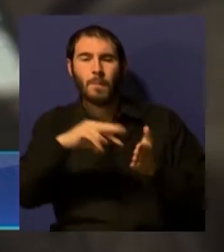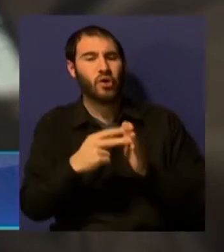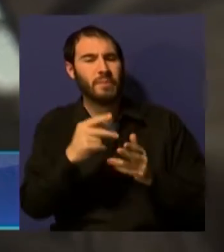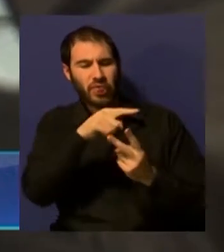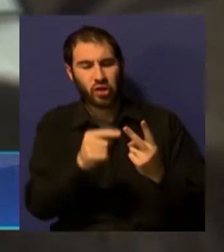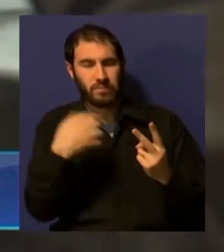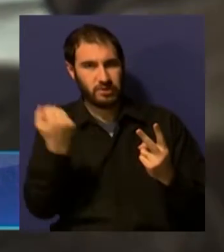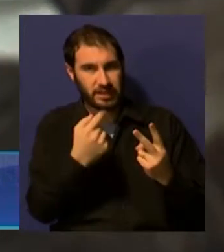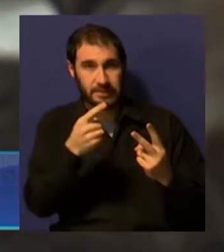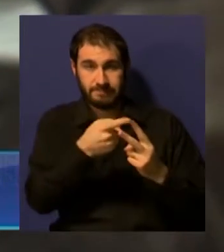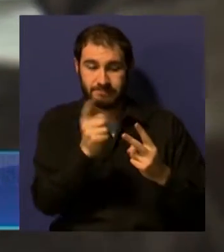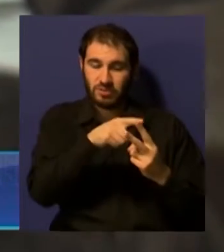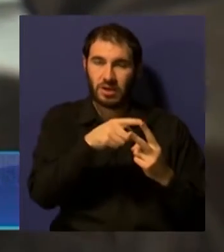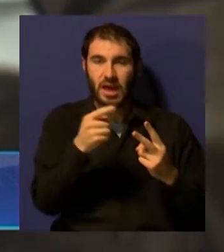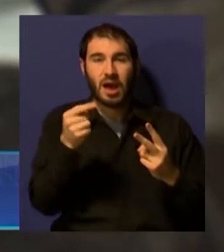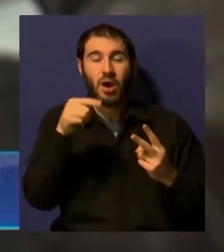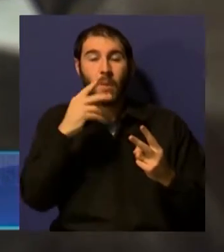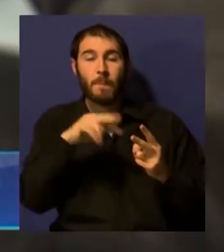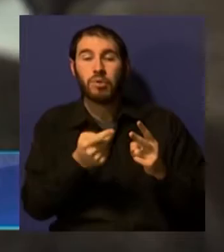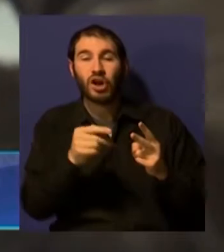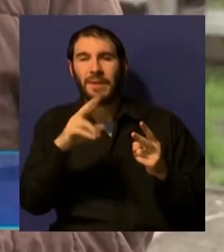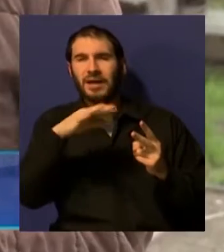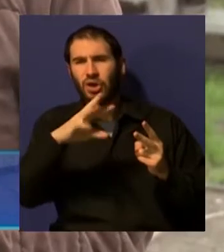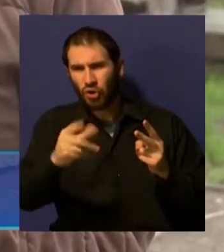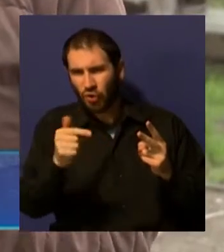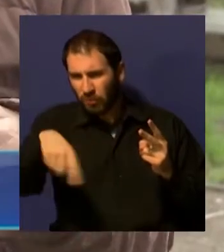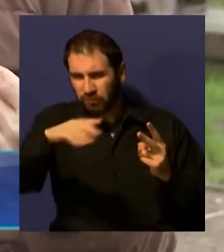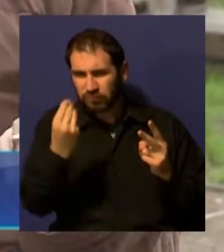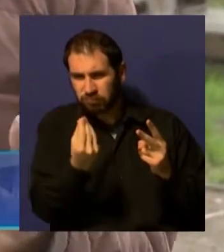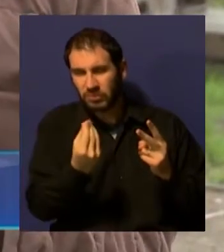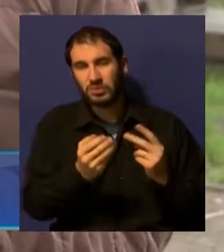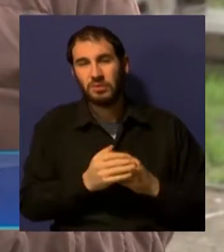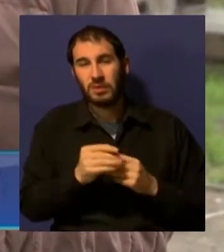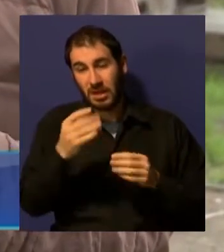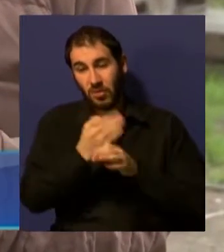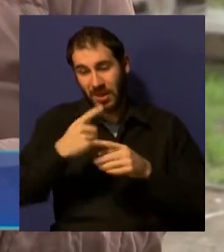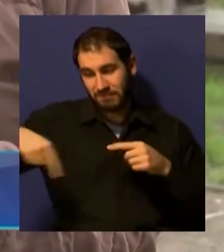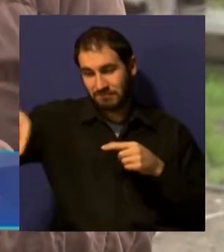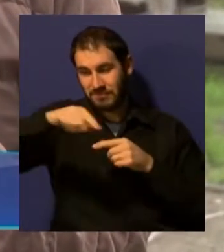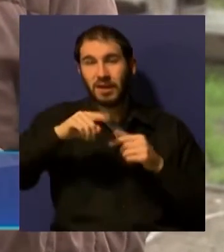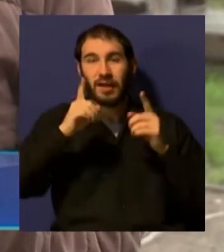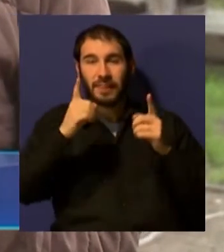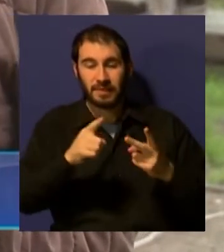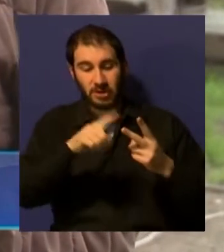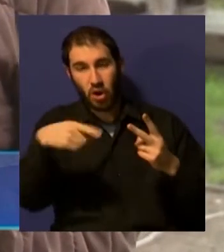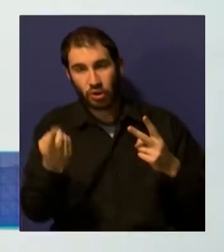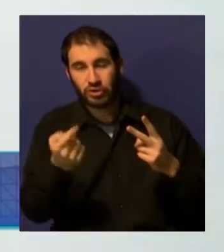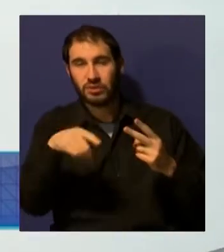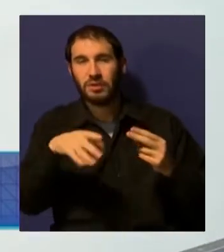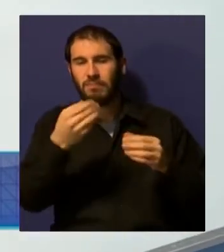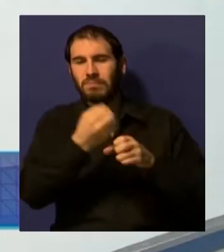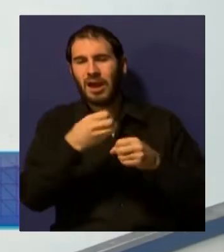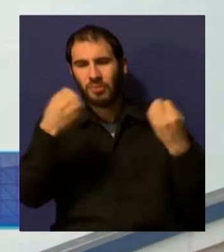problemáticas importantes. Una era la problemática de la inseguridad alrededor de la escuela y la otra era la deserción.